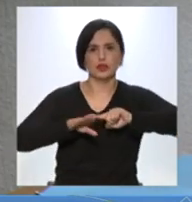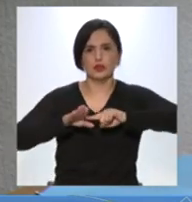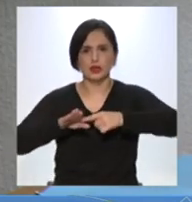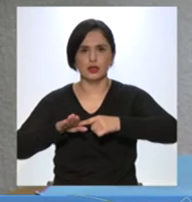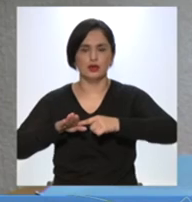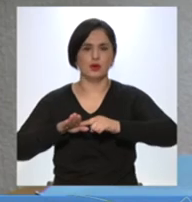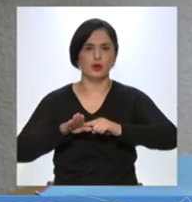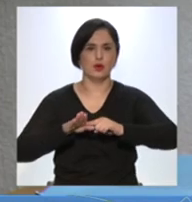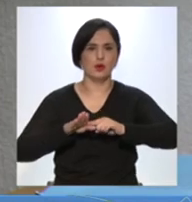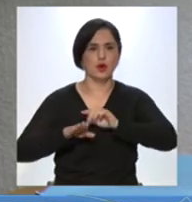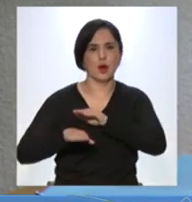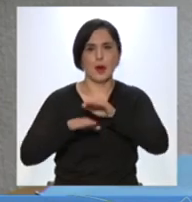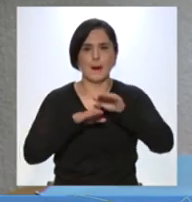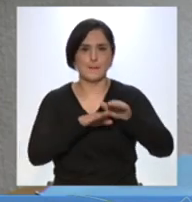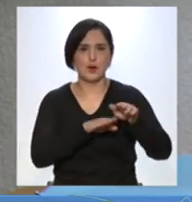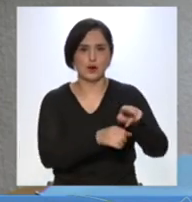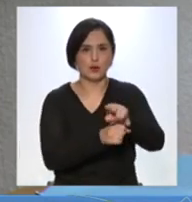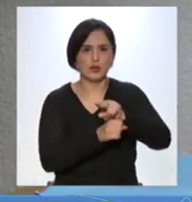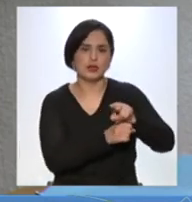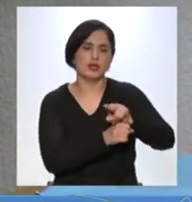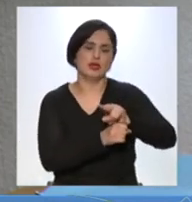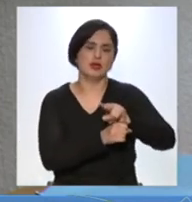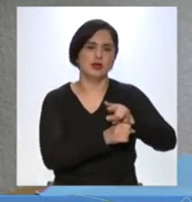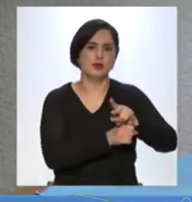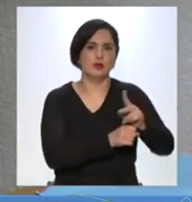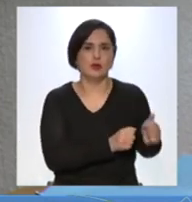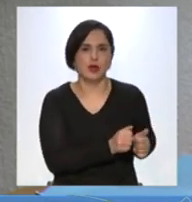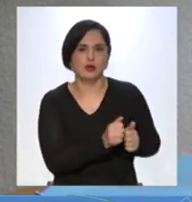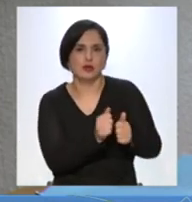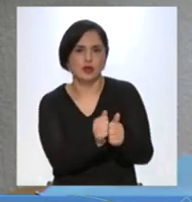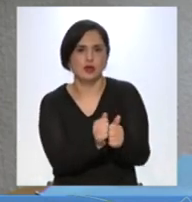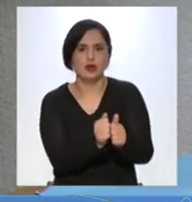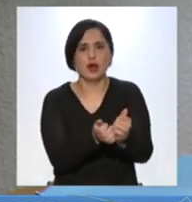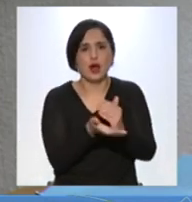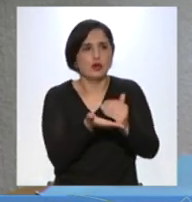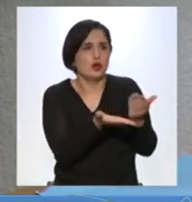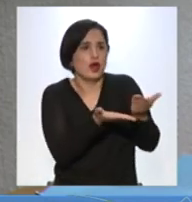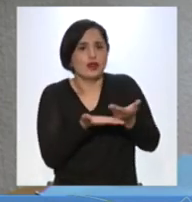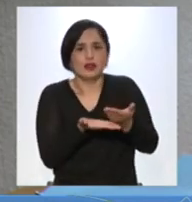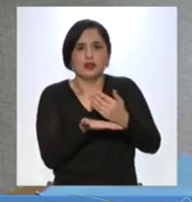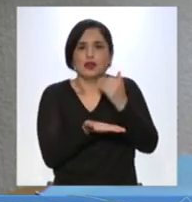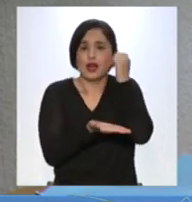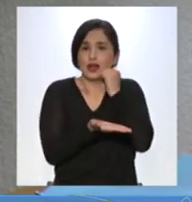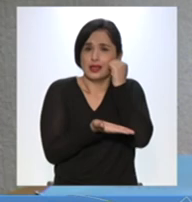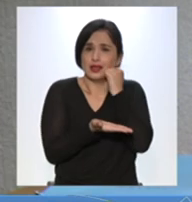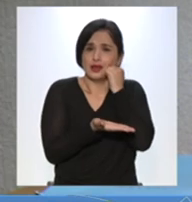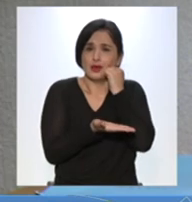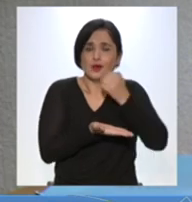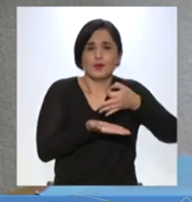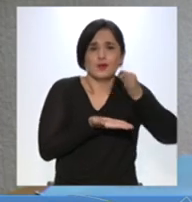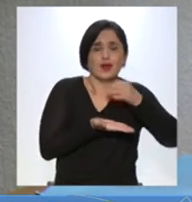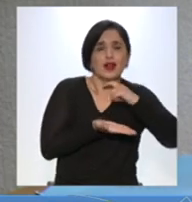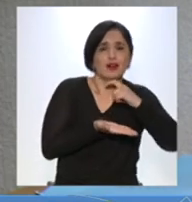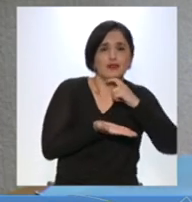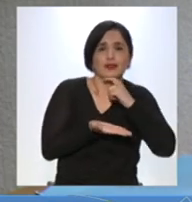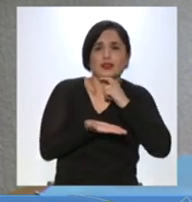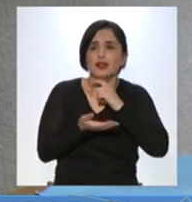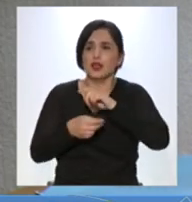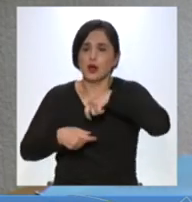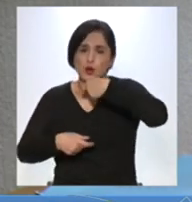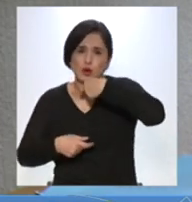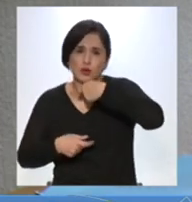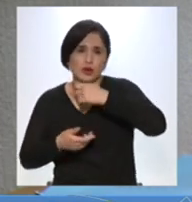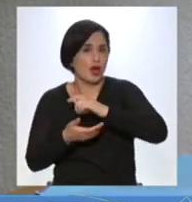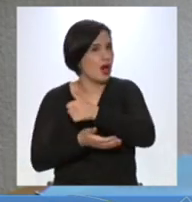técnicos, personal de apoyo, administrativos, auxiliares, a los que nos atienden con cariño en la cafetería y en los comedores.